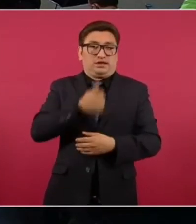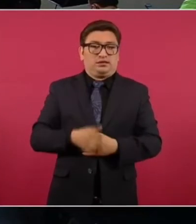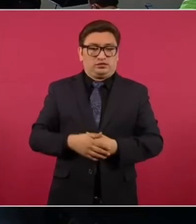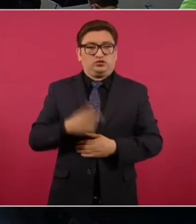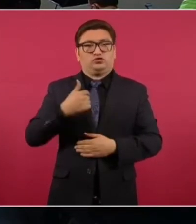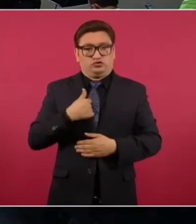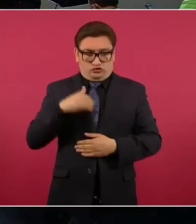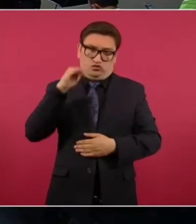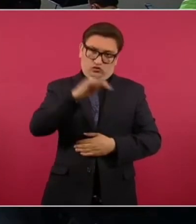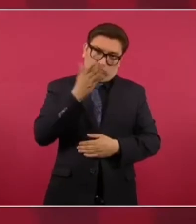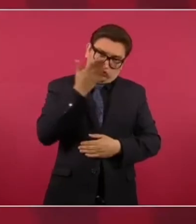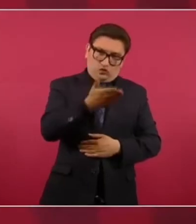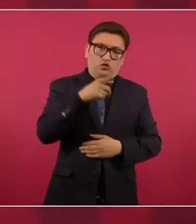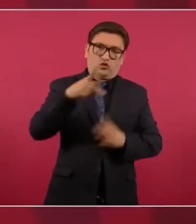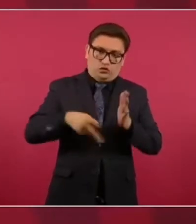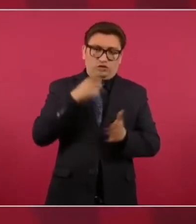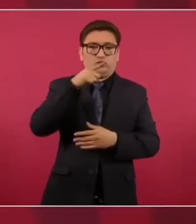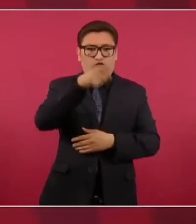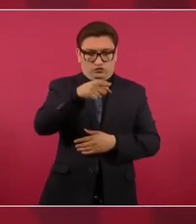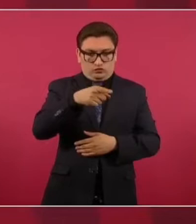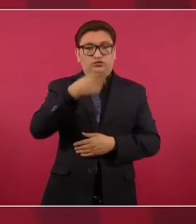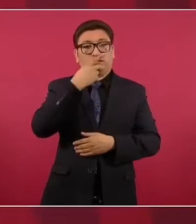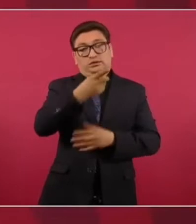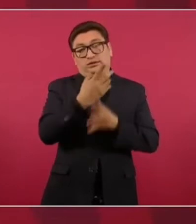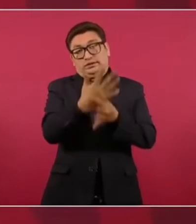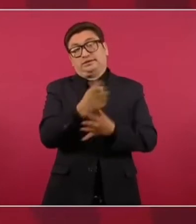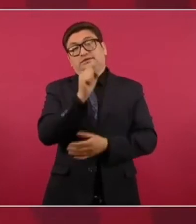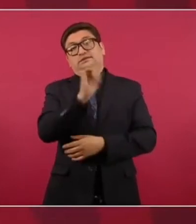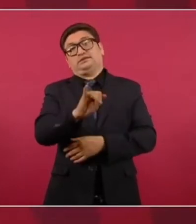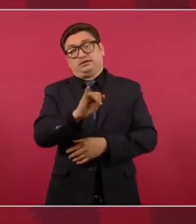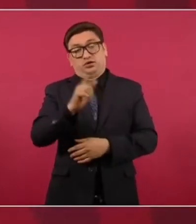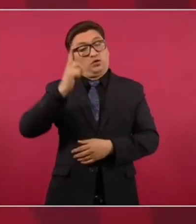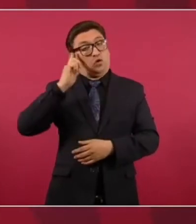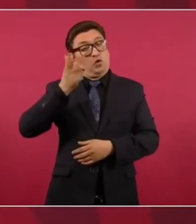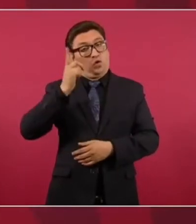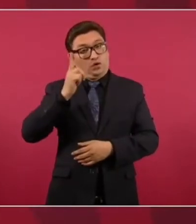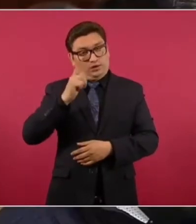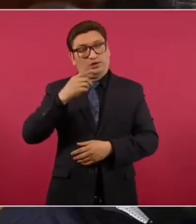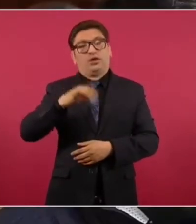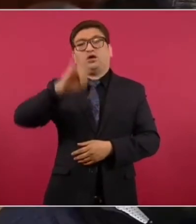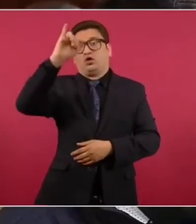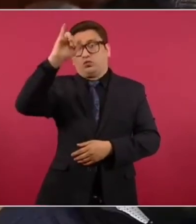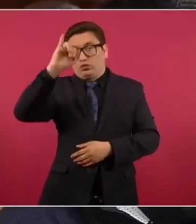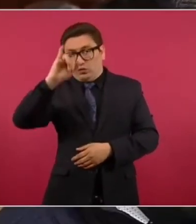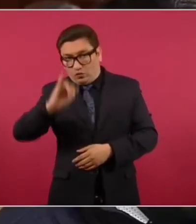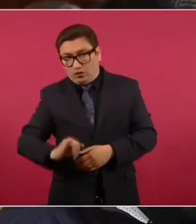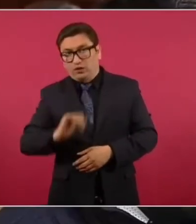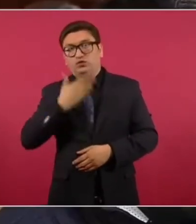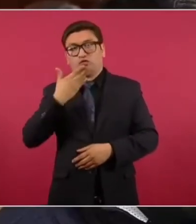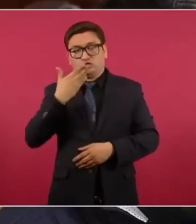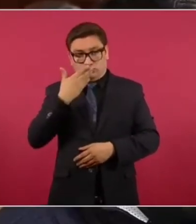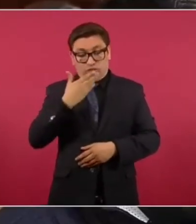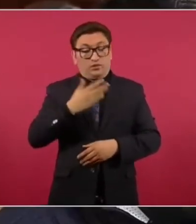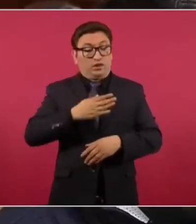lo solicito nuevamente a usted porque usted fue el que nos dijo que sí, que ojalá que así como cada jueves se da este cero